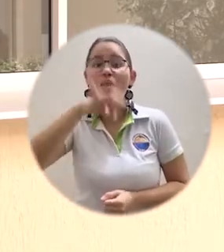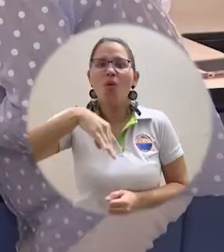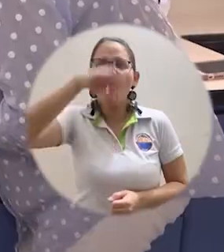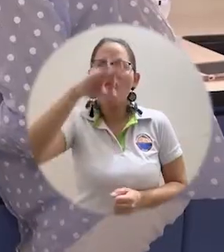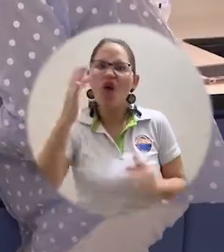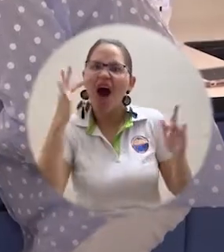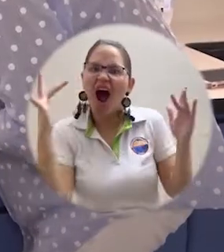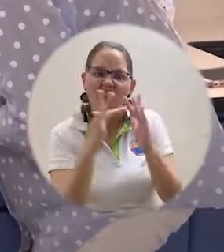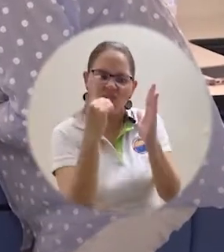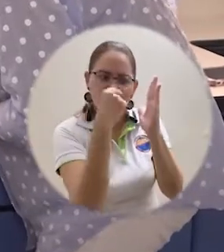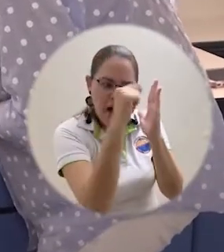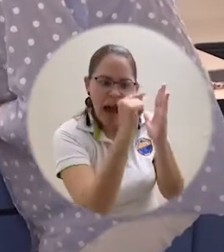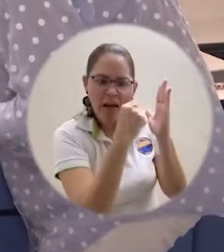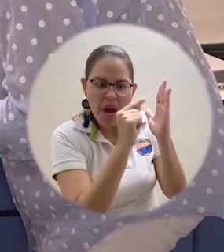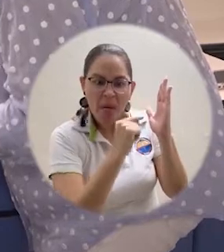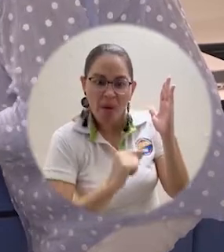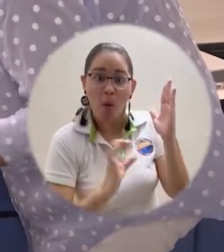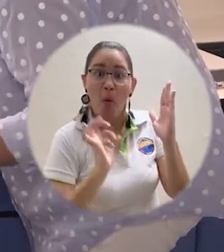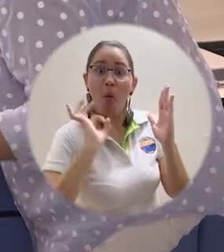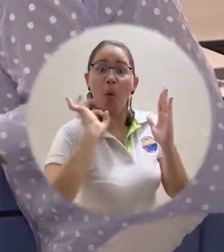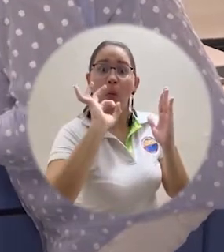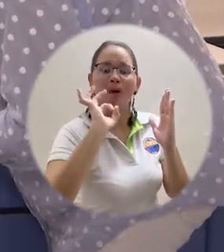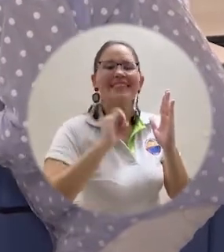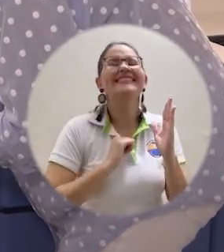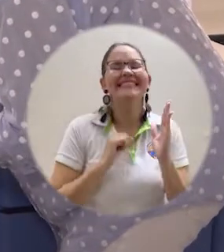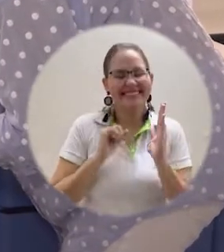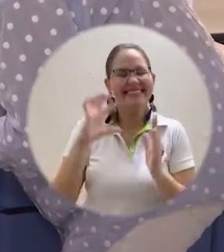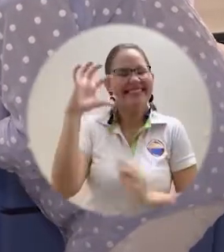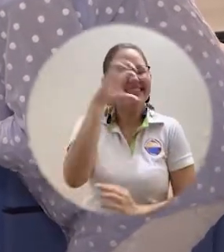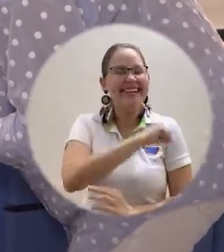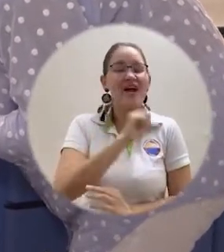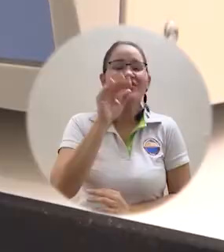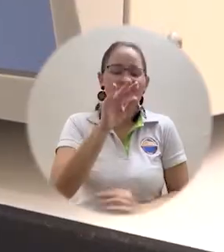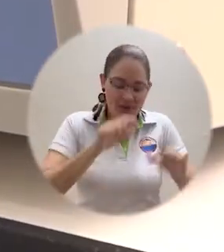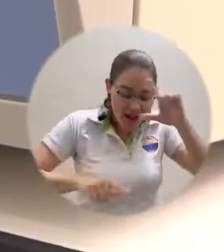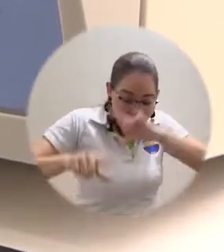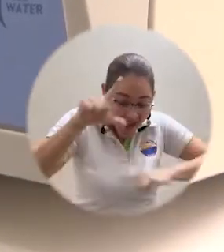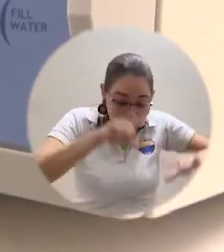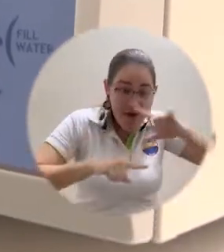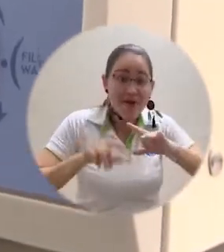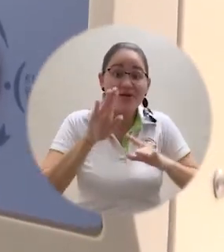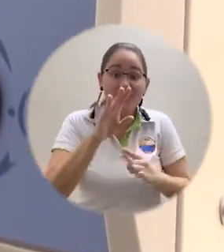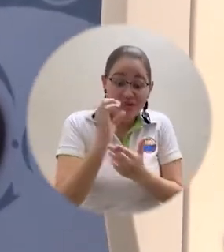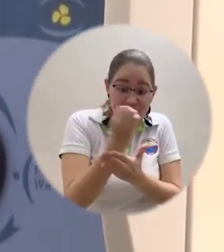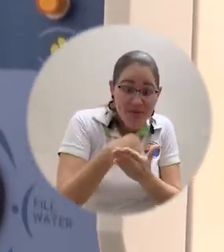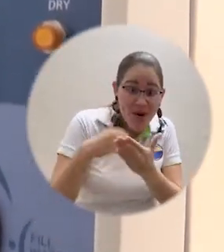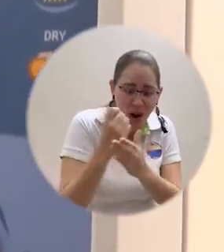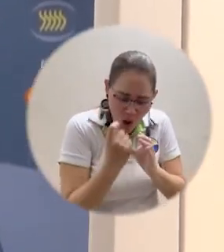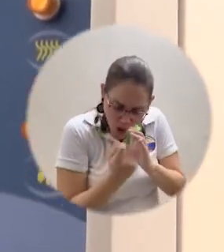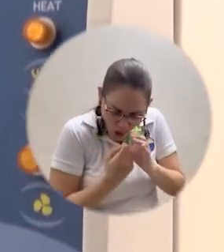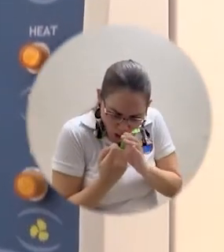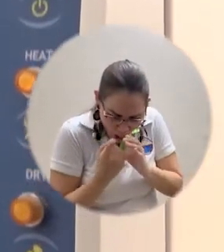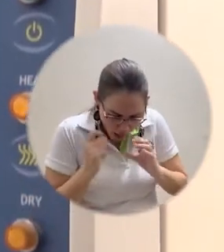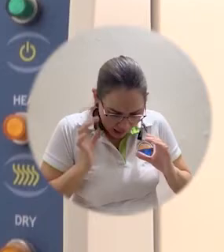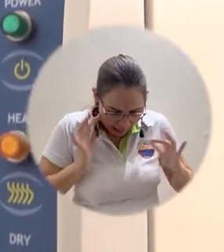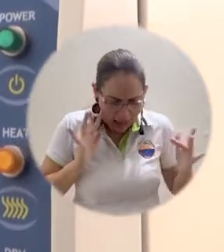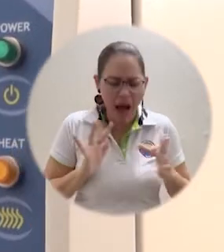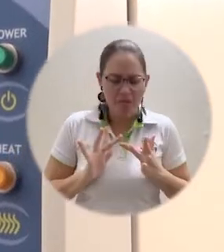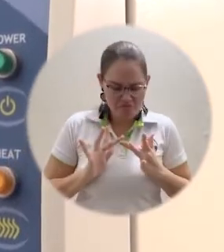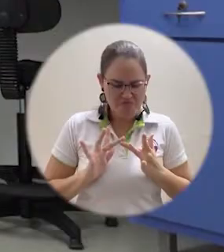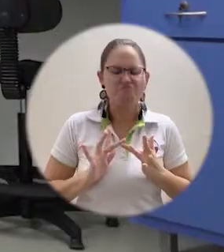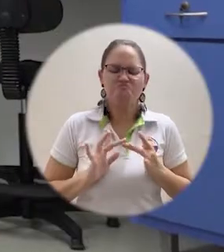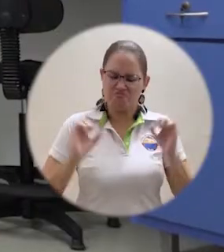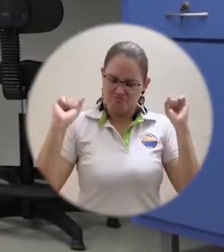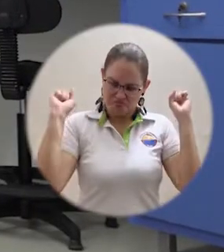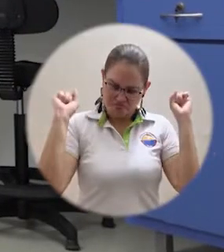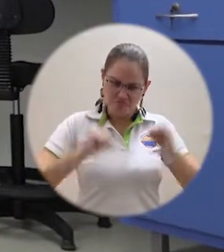93.8% en los estándares de calidad, lo que quiere decir que el Laboratorio de Biología Molecular de la Universidad Magdalena está